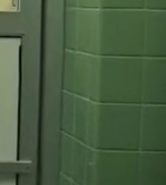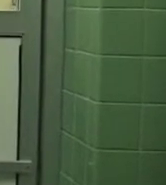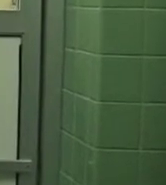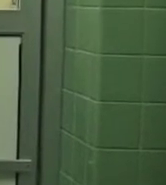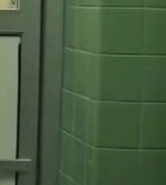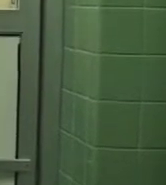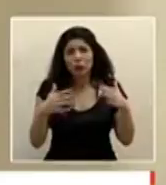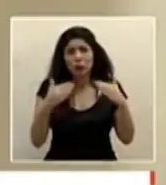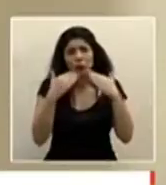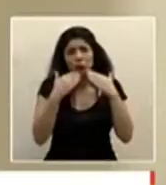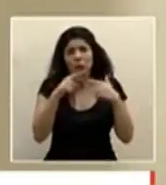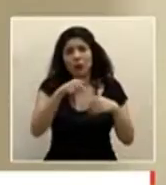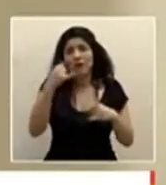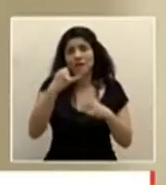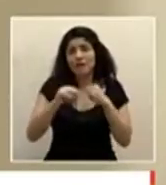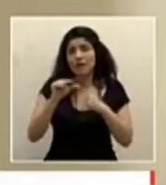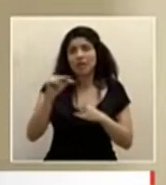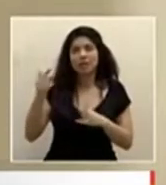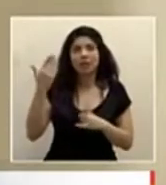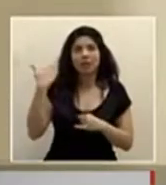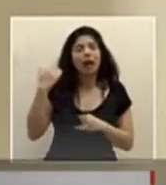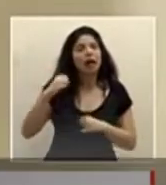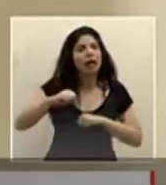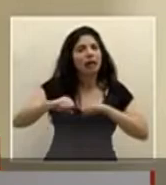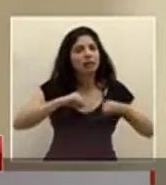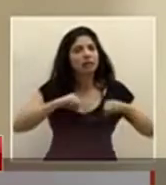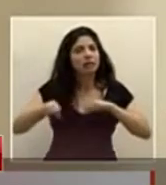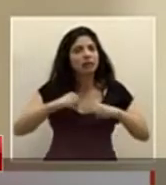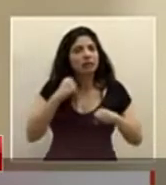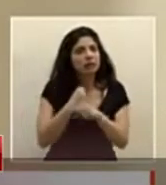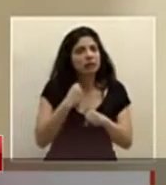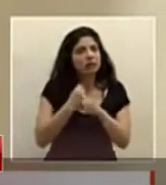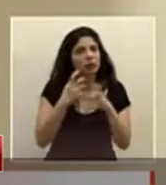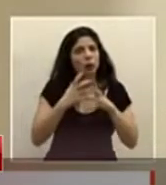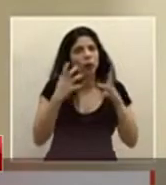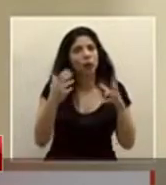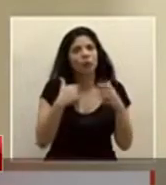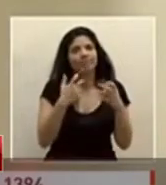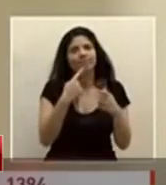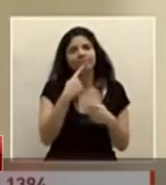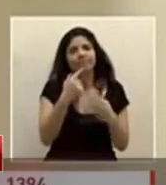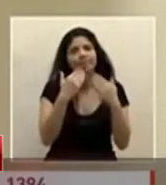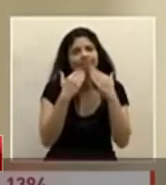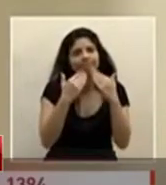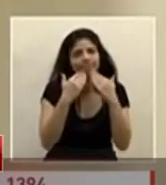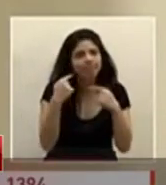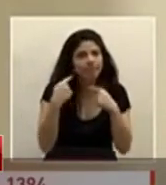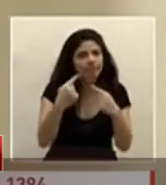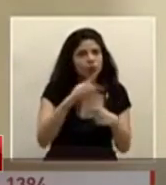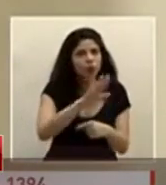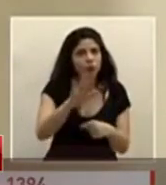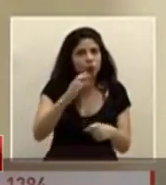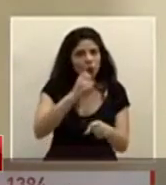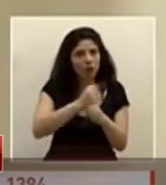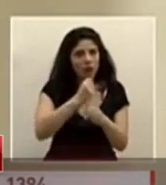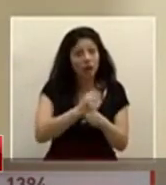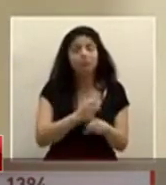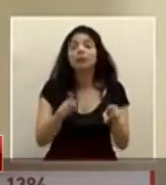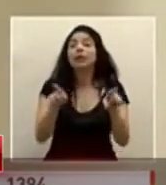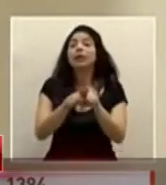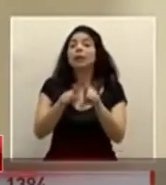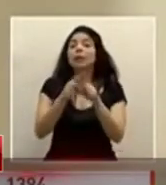fin de semana muy movido y quiero agradecerles por todo el trabajo que están realizando. También quería contarles